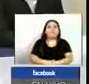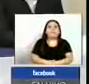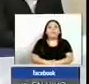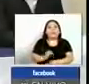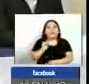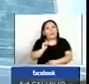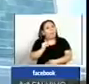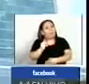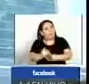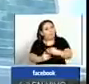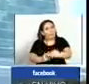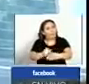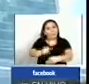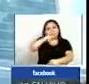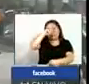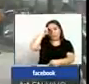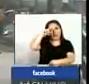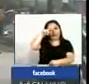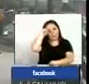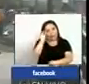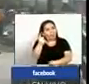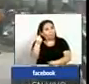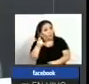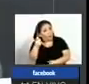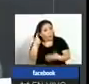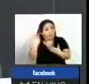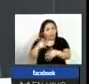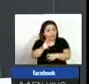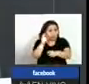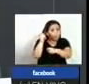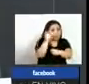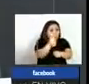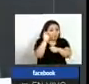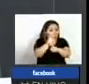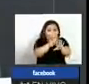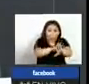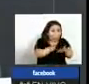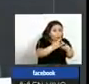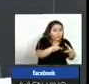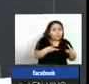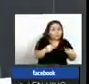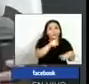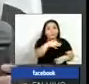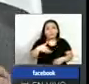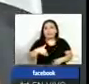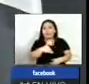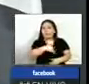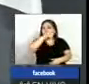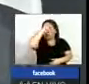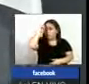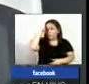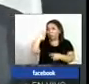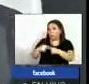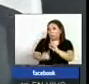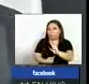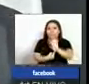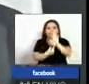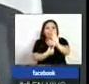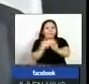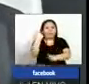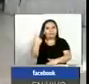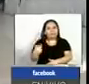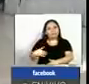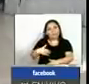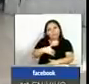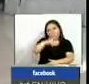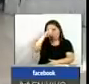recuperación de empleos no abarca la totalidad de denuncias que han llegado al Ministerio de Trabajo, según el titular de esta institución, se